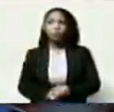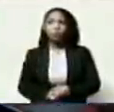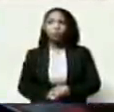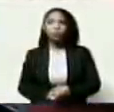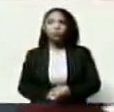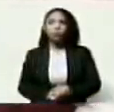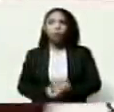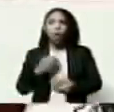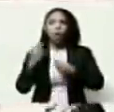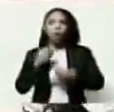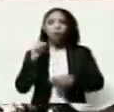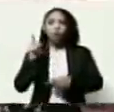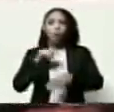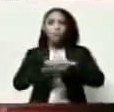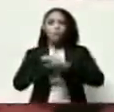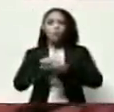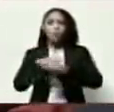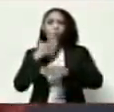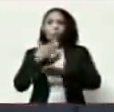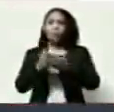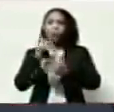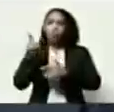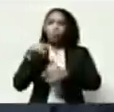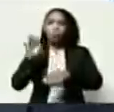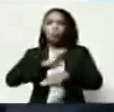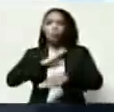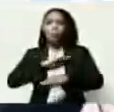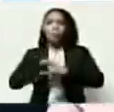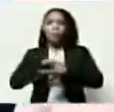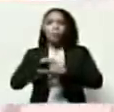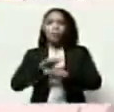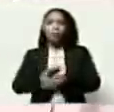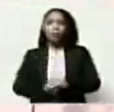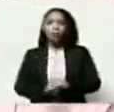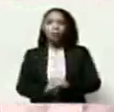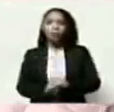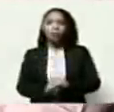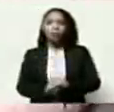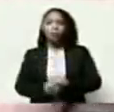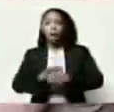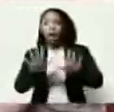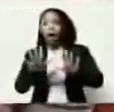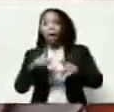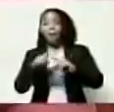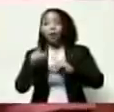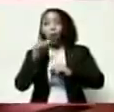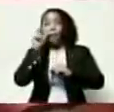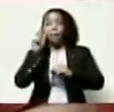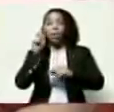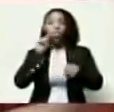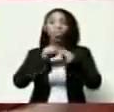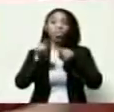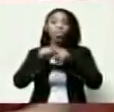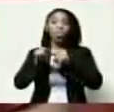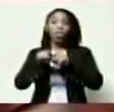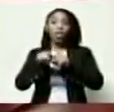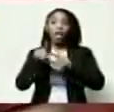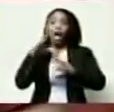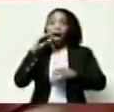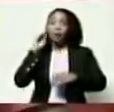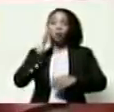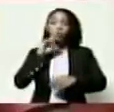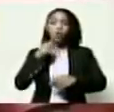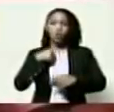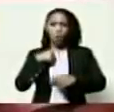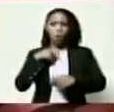¿Cómo es posible que tú eres ministro y vas a permitir eso en tu ministerio, ¿vale? Ah, pero el tipo critica y habla de ineficiencia. Yo